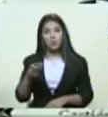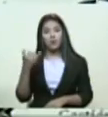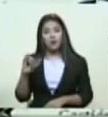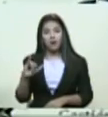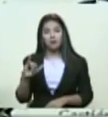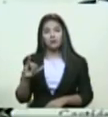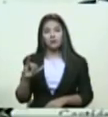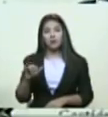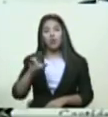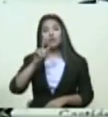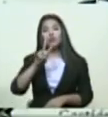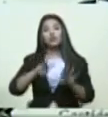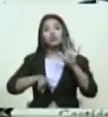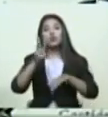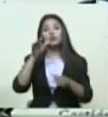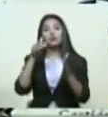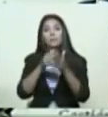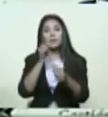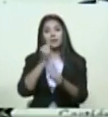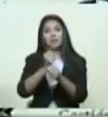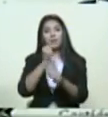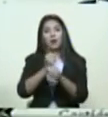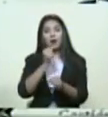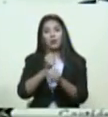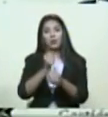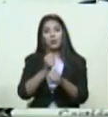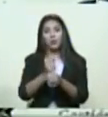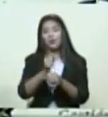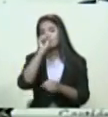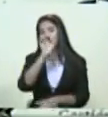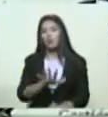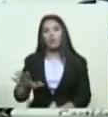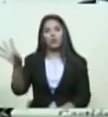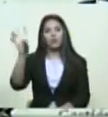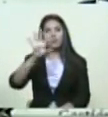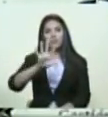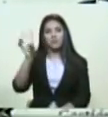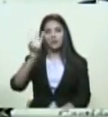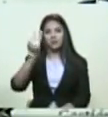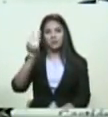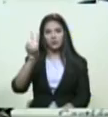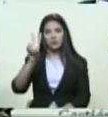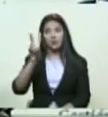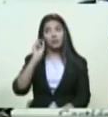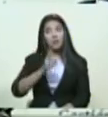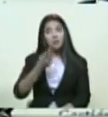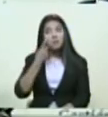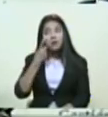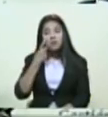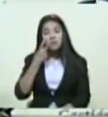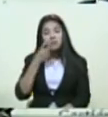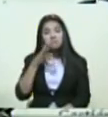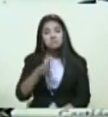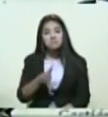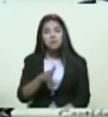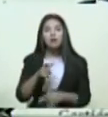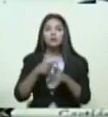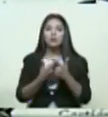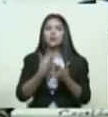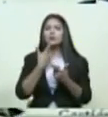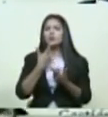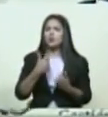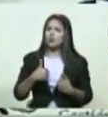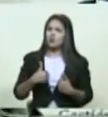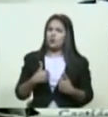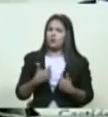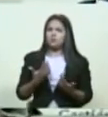que hay más de 12.000 funcionarios, empleados y empleadas en todo el país. Habrá que ver la pertinencia, por eso